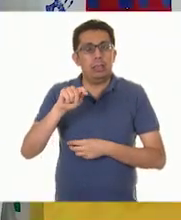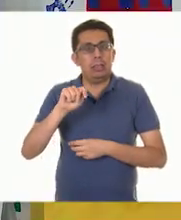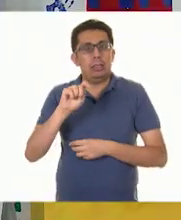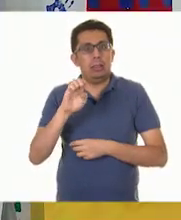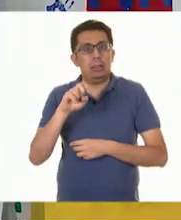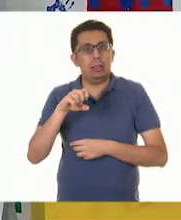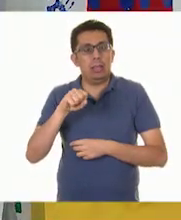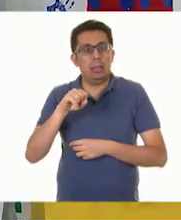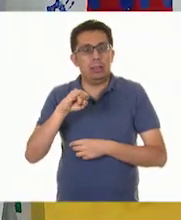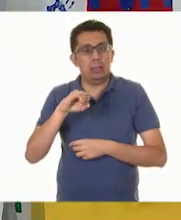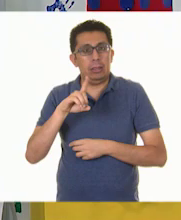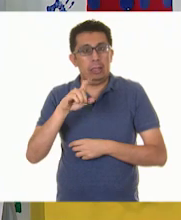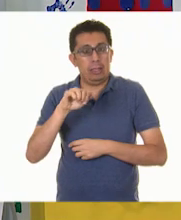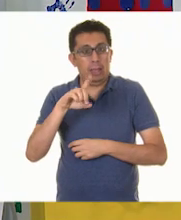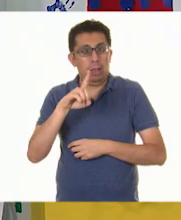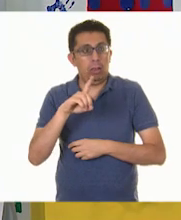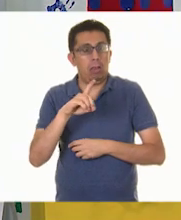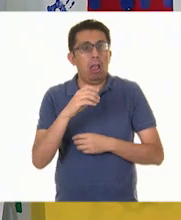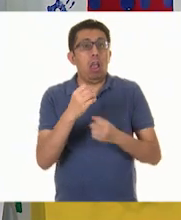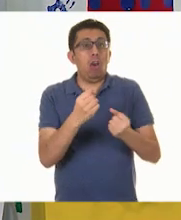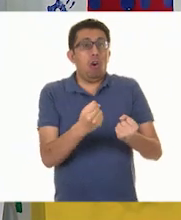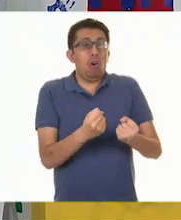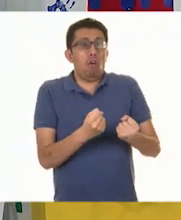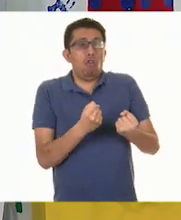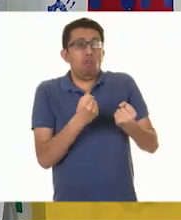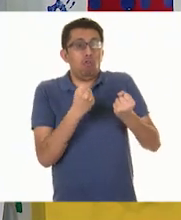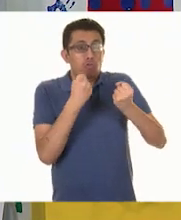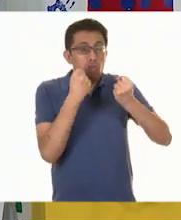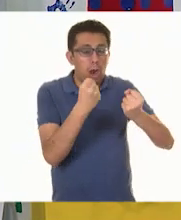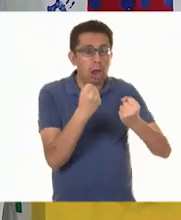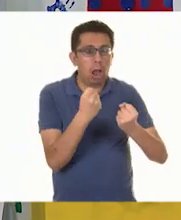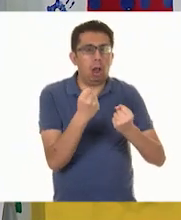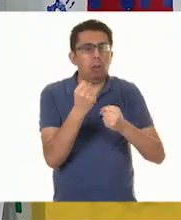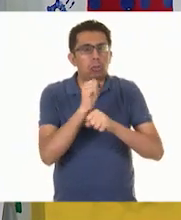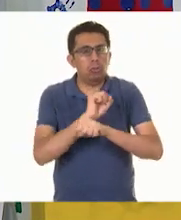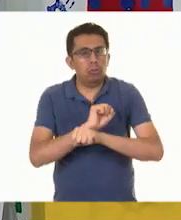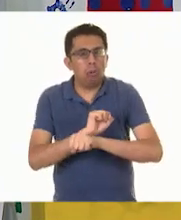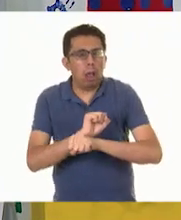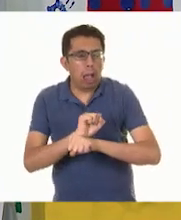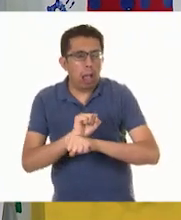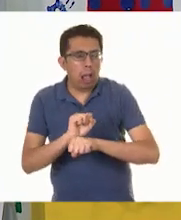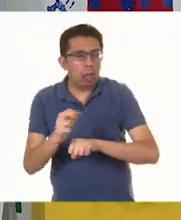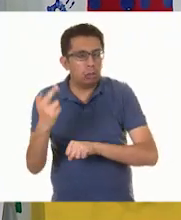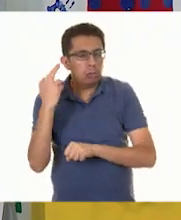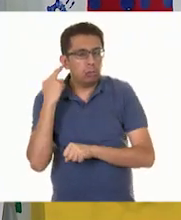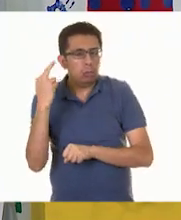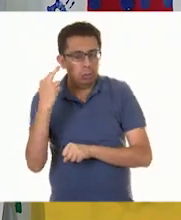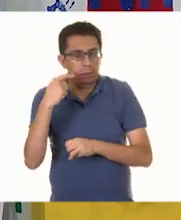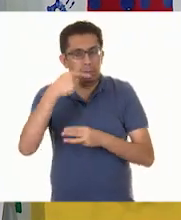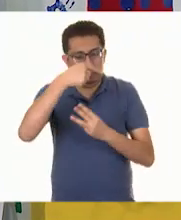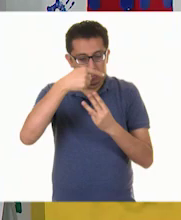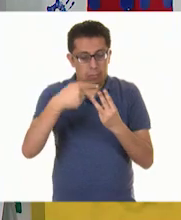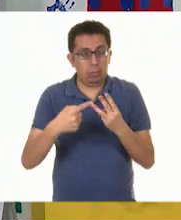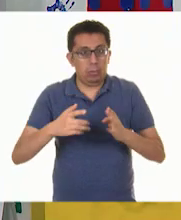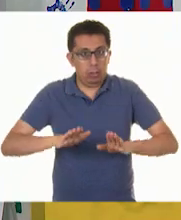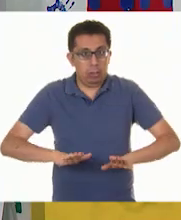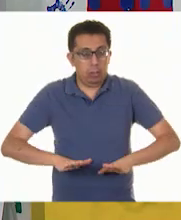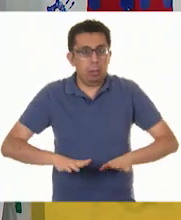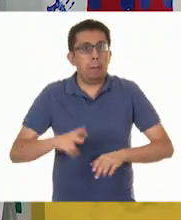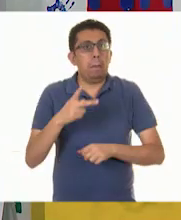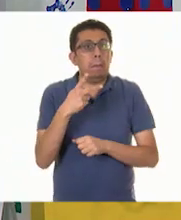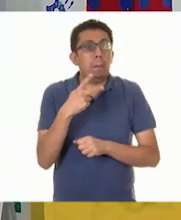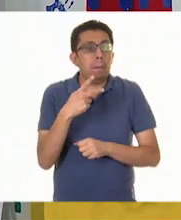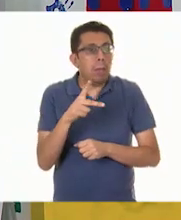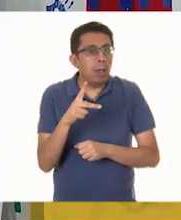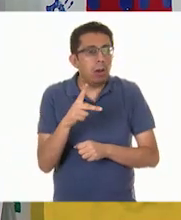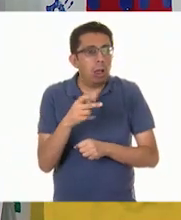Era fuerte o débil. Era las tres características del sonido. Pero para ver sus